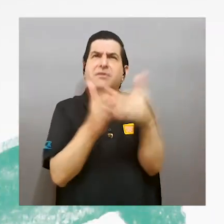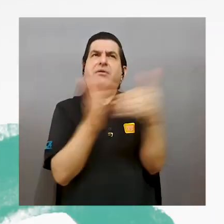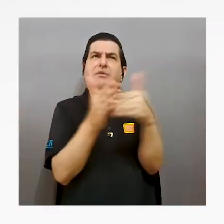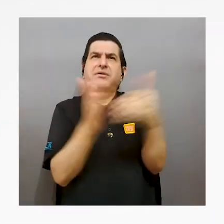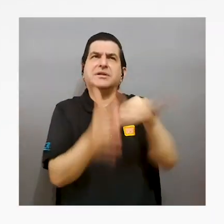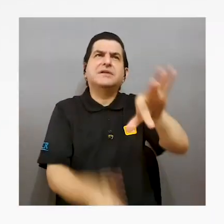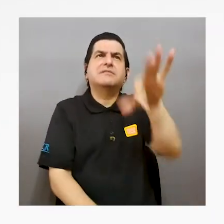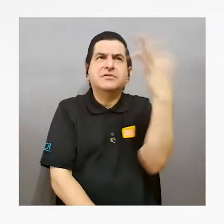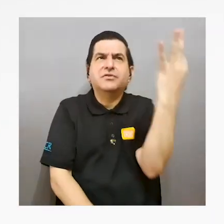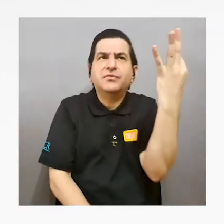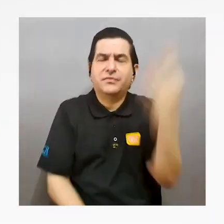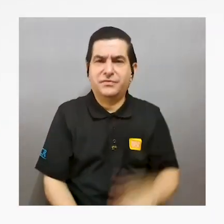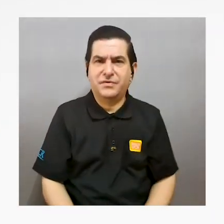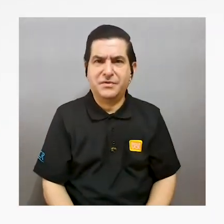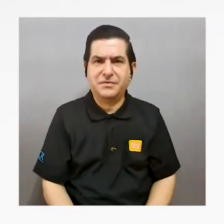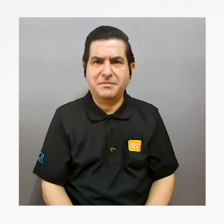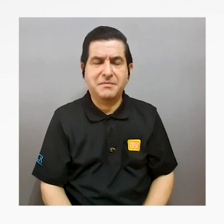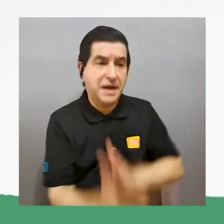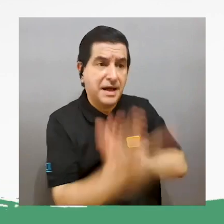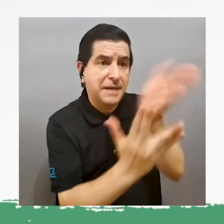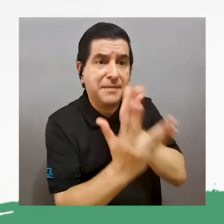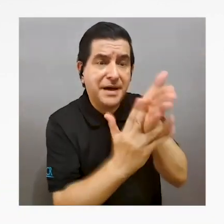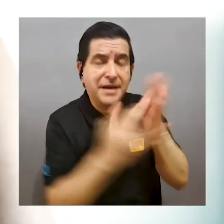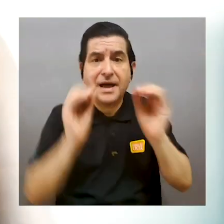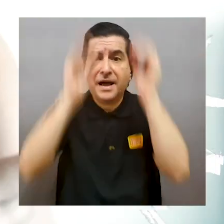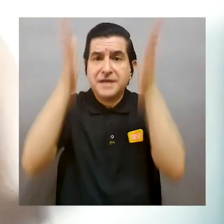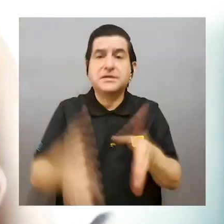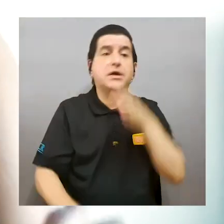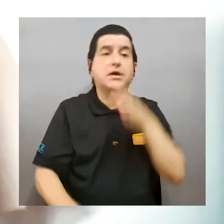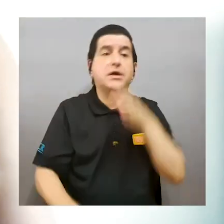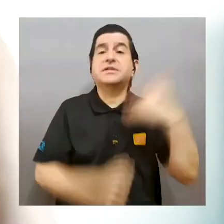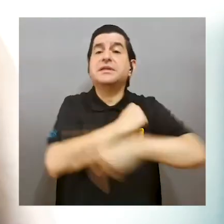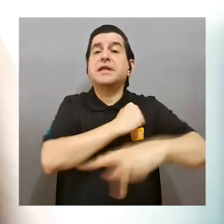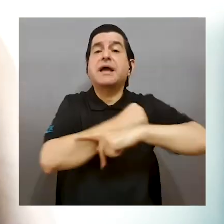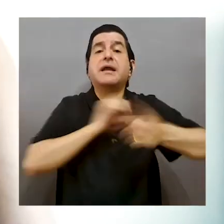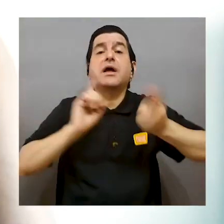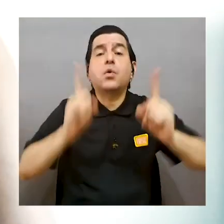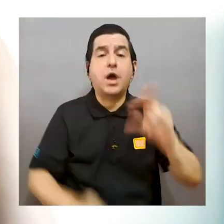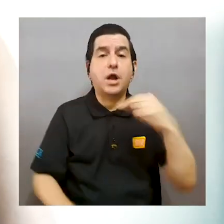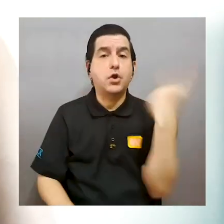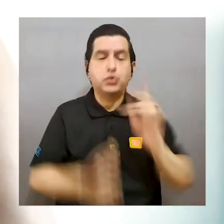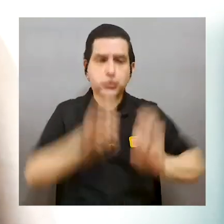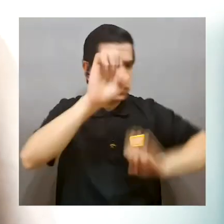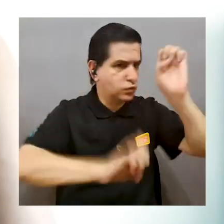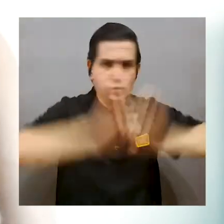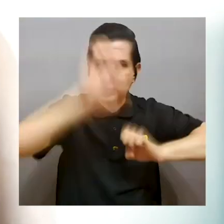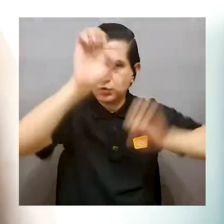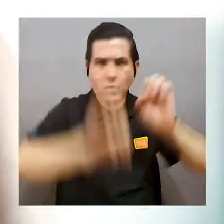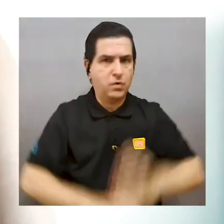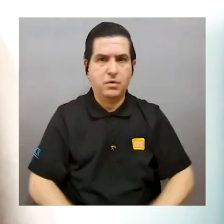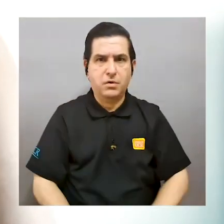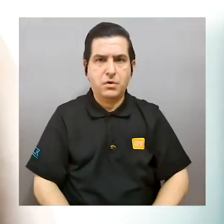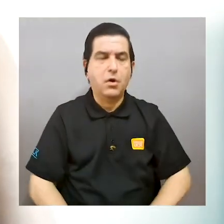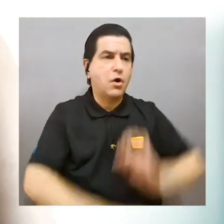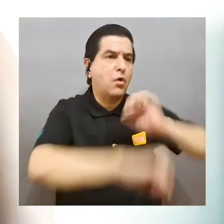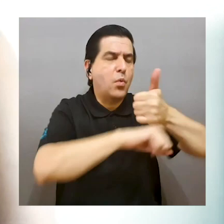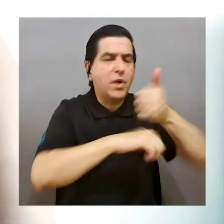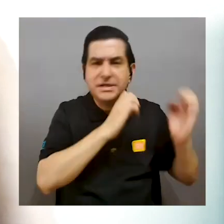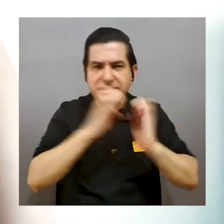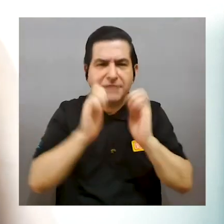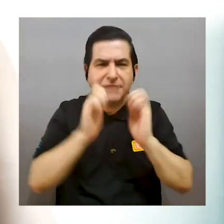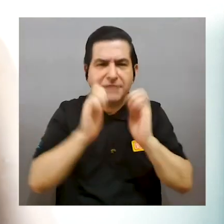repensar la forma en que se está llegando a los docentes. ¿Qué recomendaciones tiene el país? Bueno, no solo evaluarlos, no solo